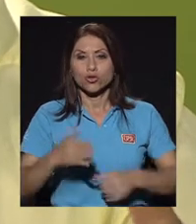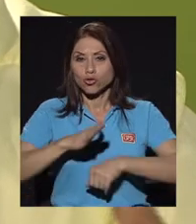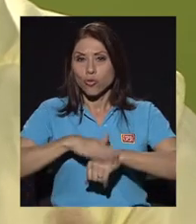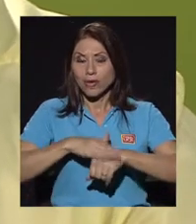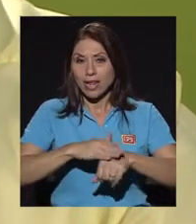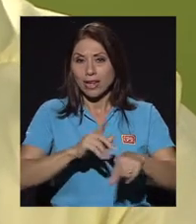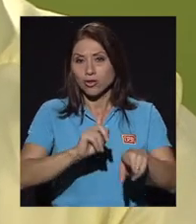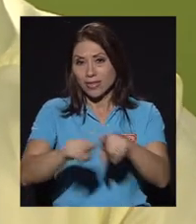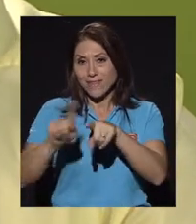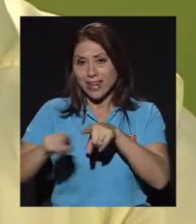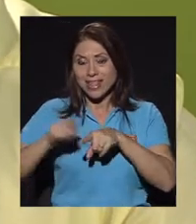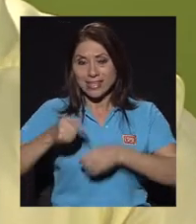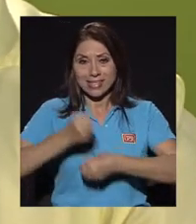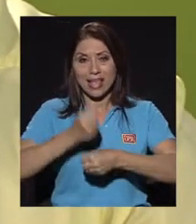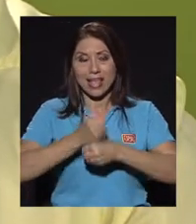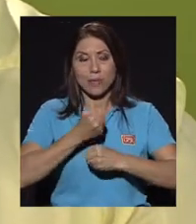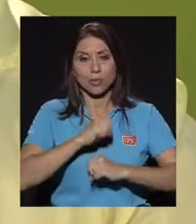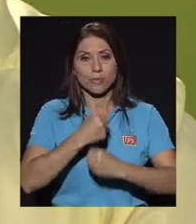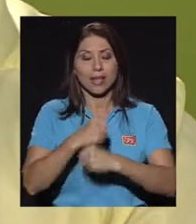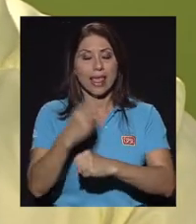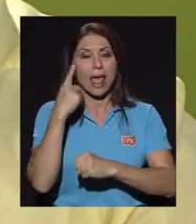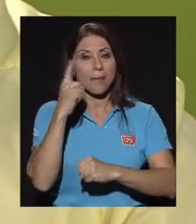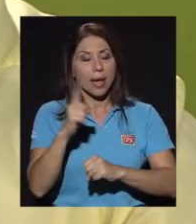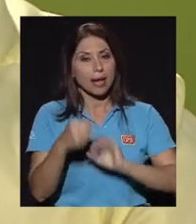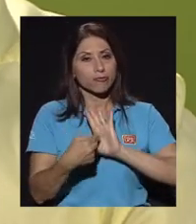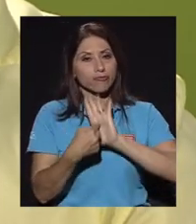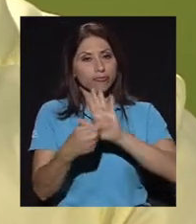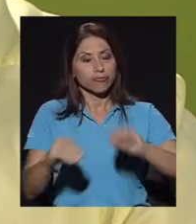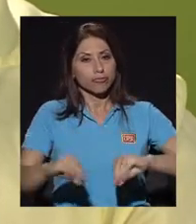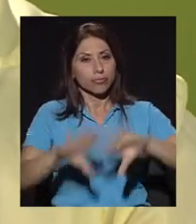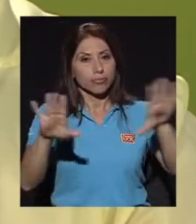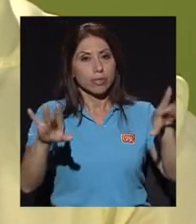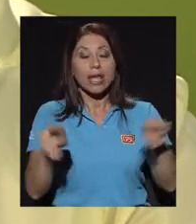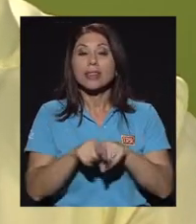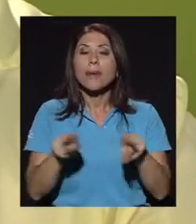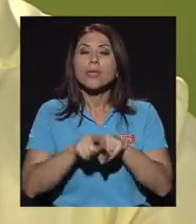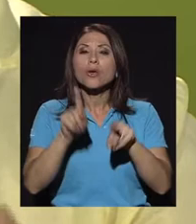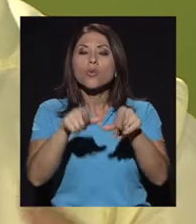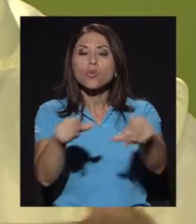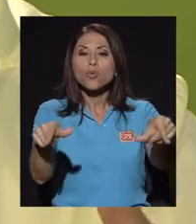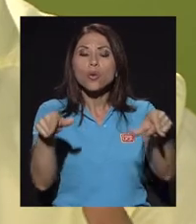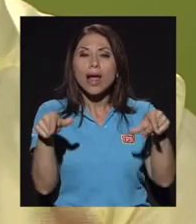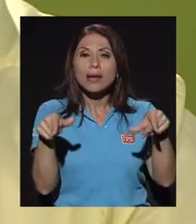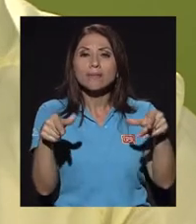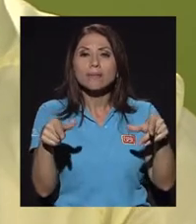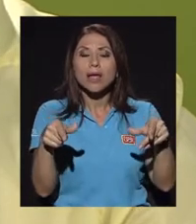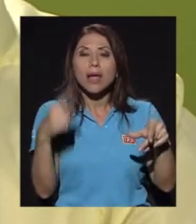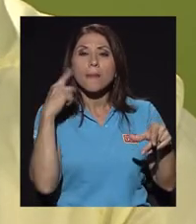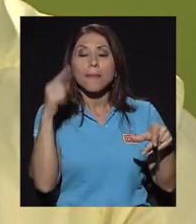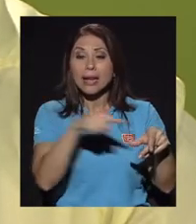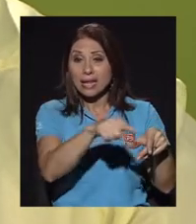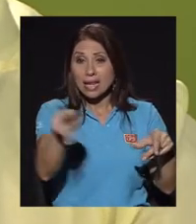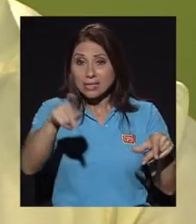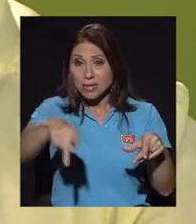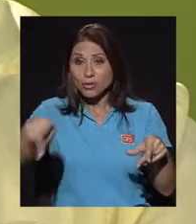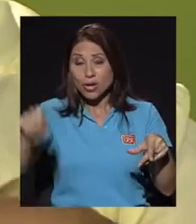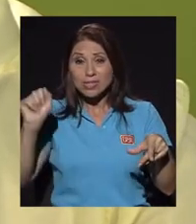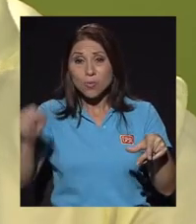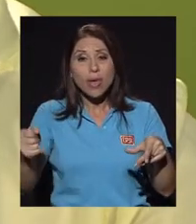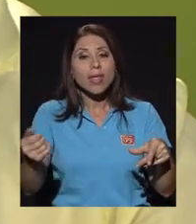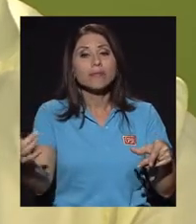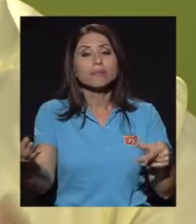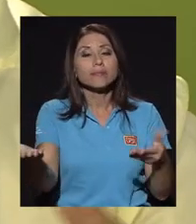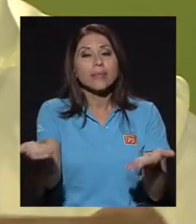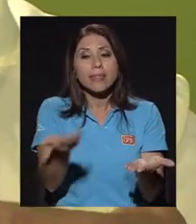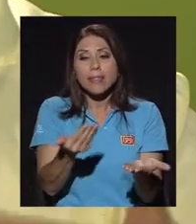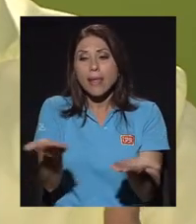de los movimientos que se hacen en la municipalidad y ser más claros. Un buzón comunal turrialbeño donde los ciudadanos puedan ir